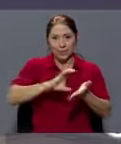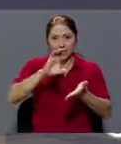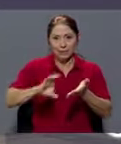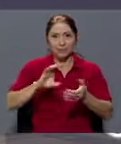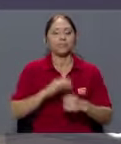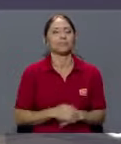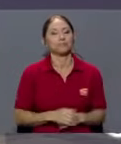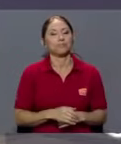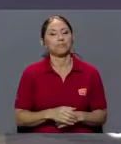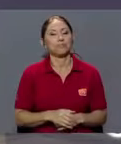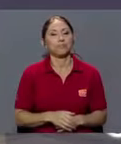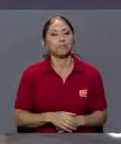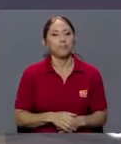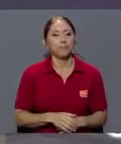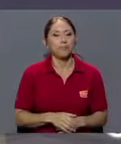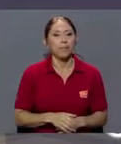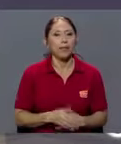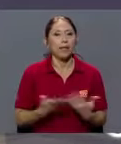la enseñanza media.